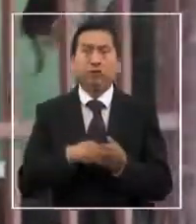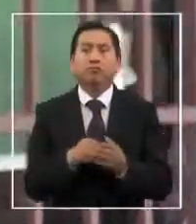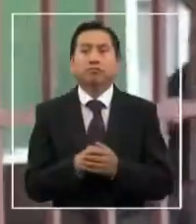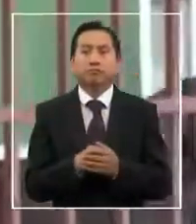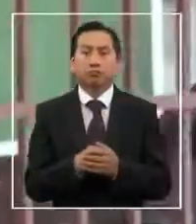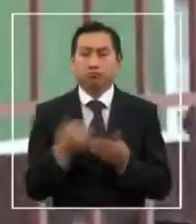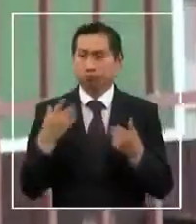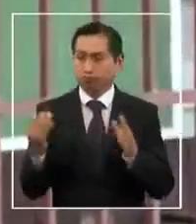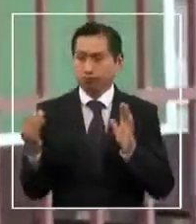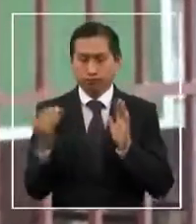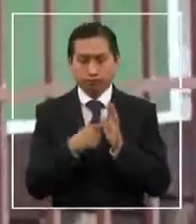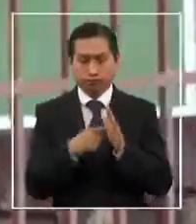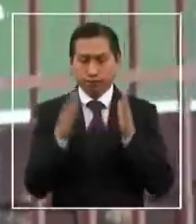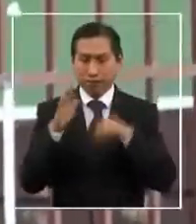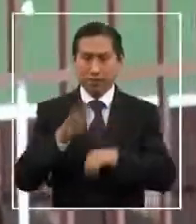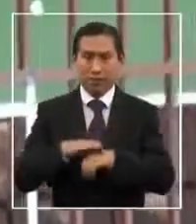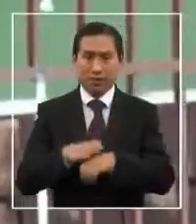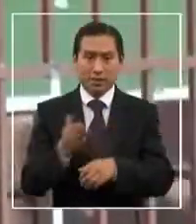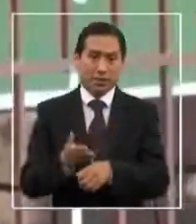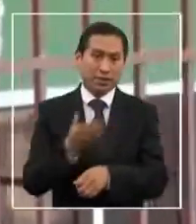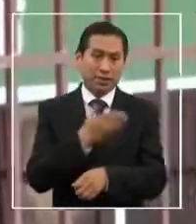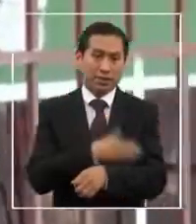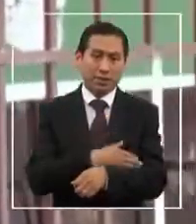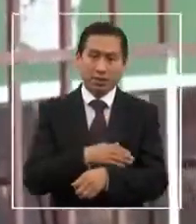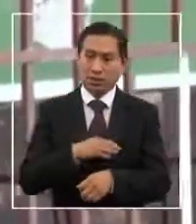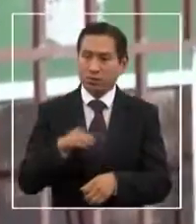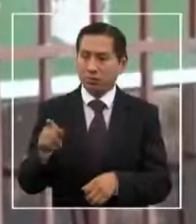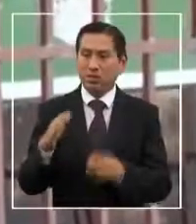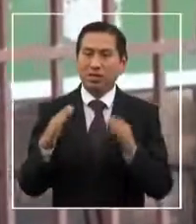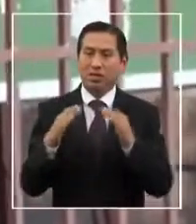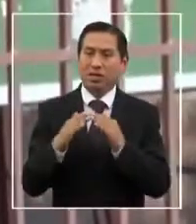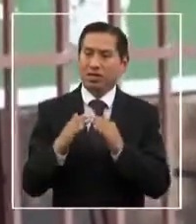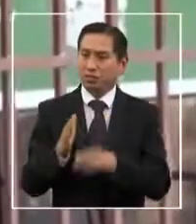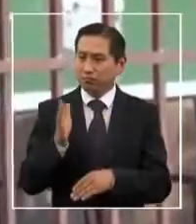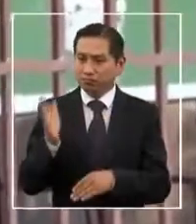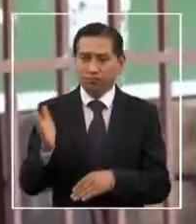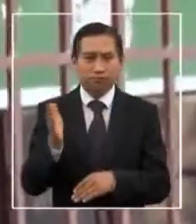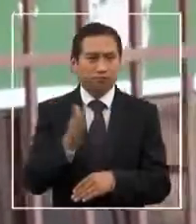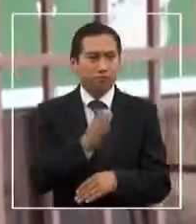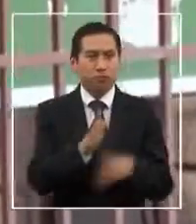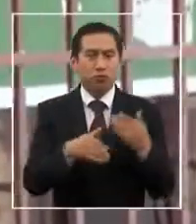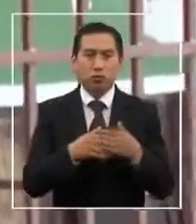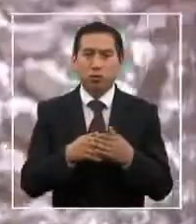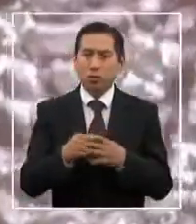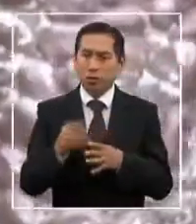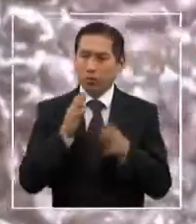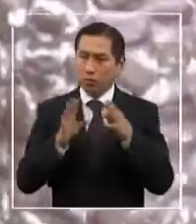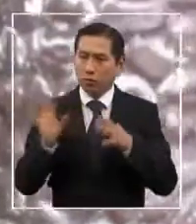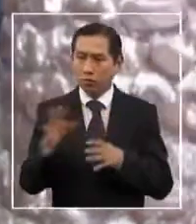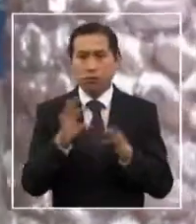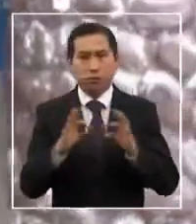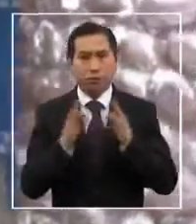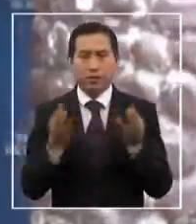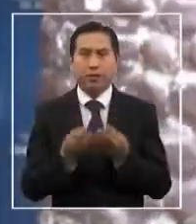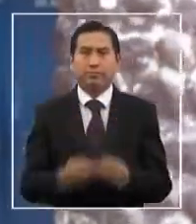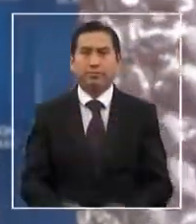está estableciendo prevención desde los puerta a puerta. Vamos a ir casa por casa a hablar con la familia.